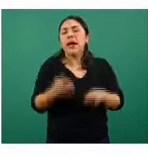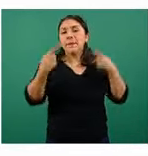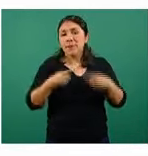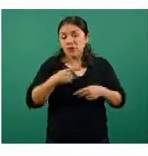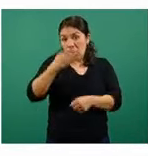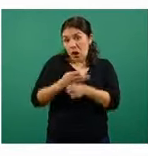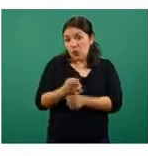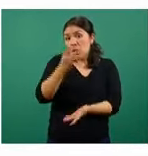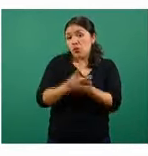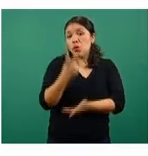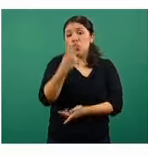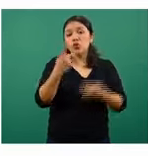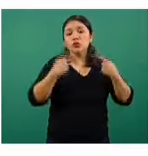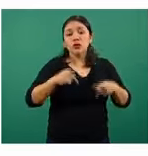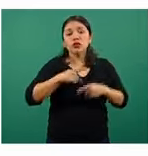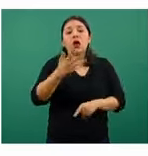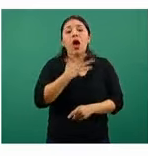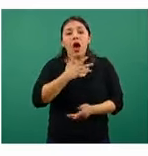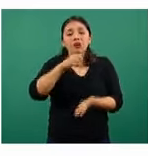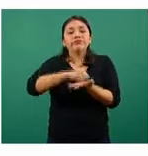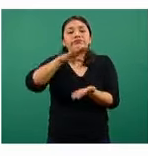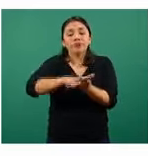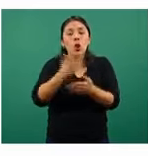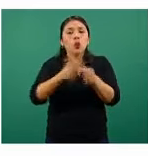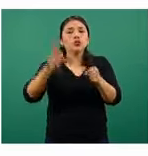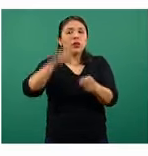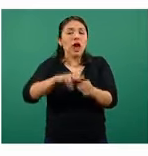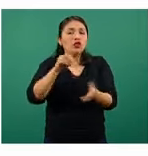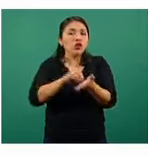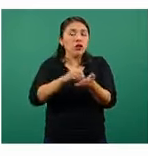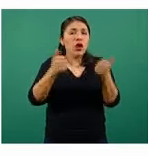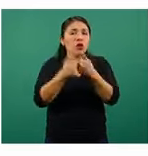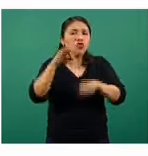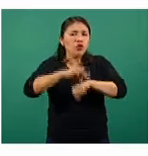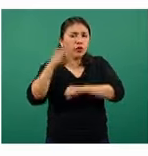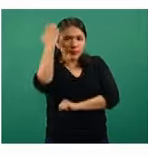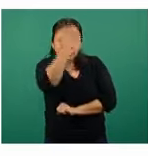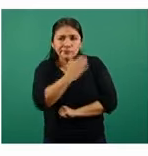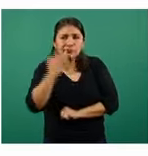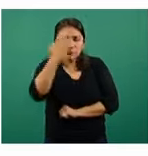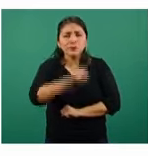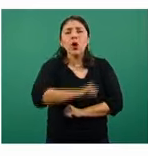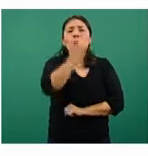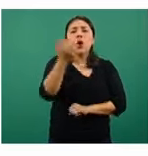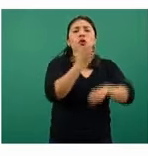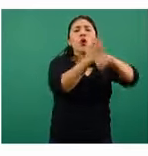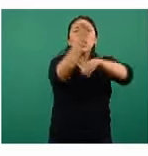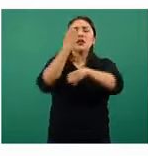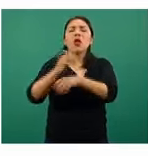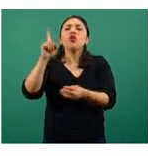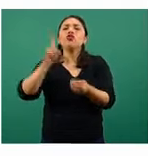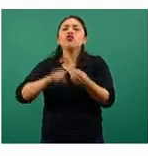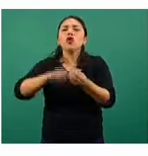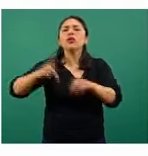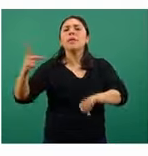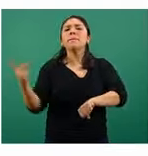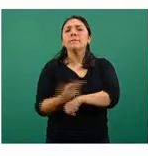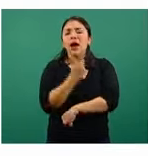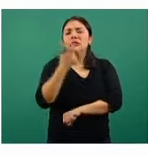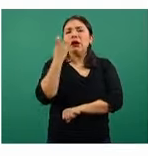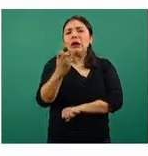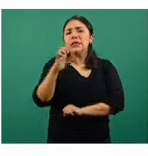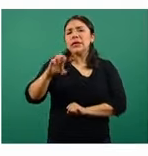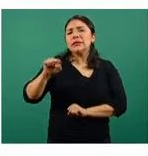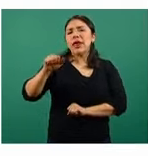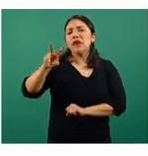2 personas las que se reportan aún hospitalizadas y bajo observación, y las entidades federativas en donde